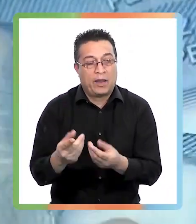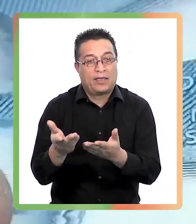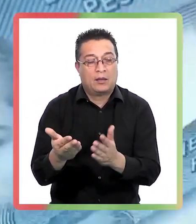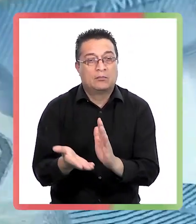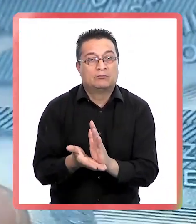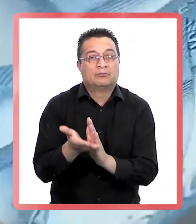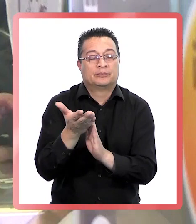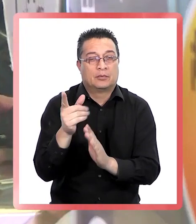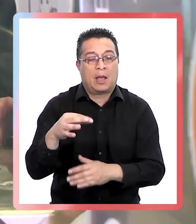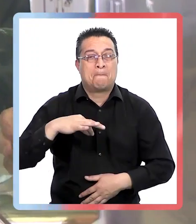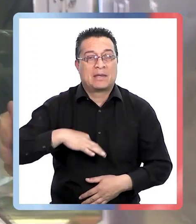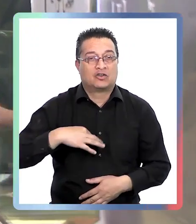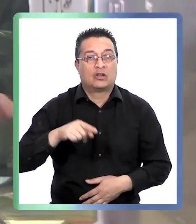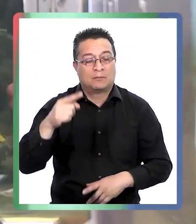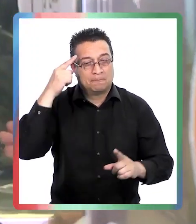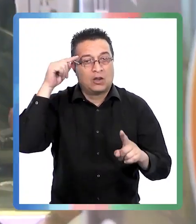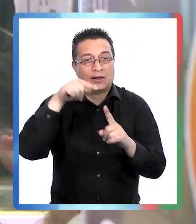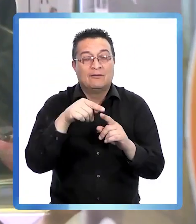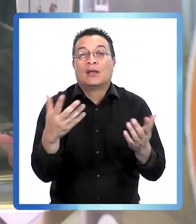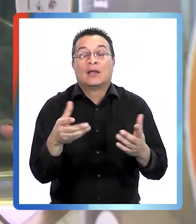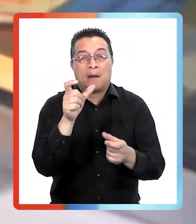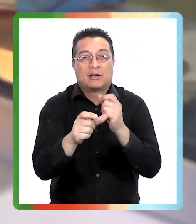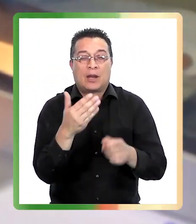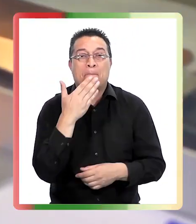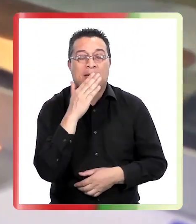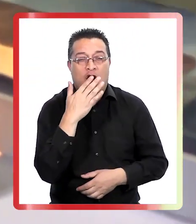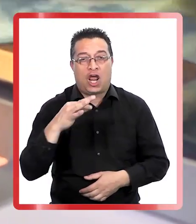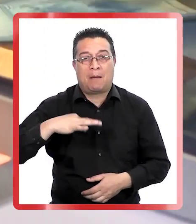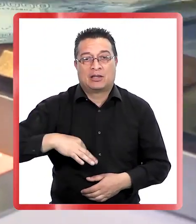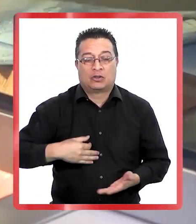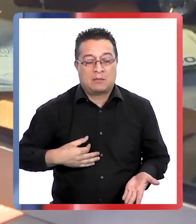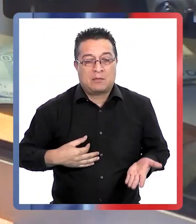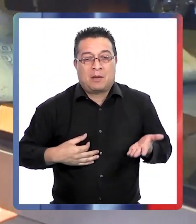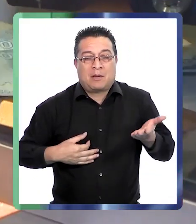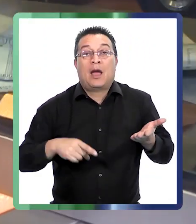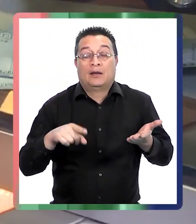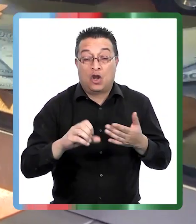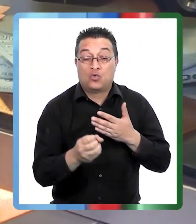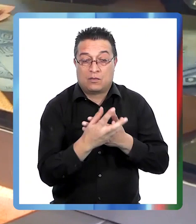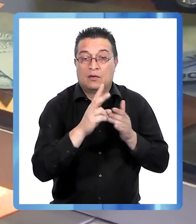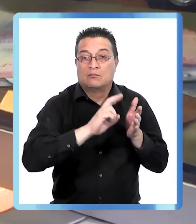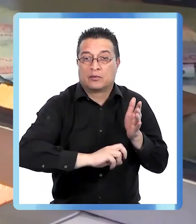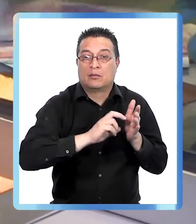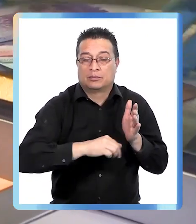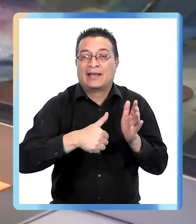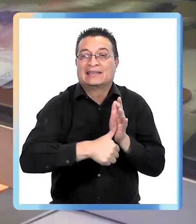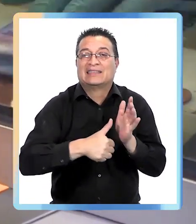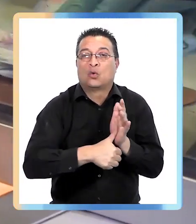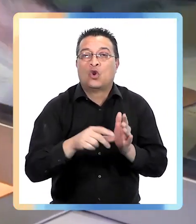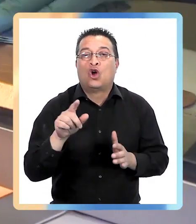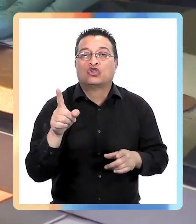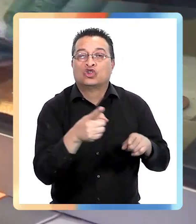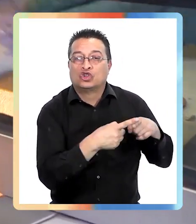también un aumento de su pensión. Aquí el objetivo principal es que las personas mejoren pensiones, pero eso se va a hacer con las nuevas cotizaciones de la seguridad